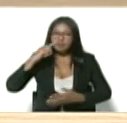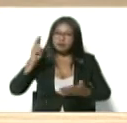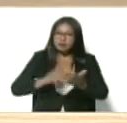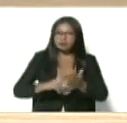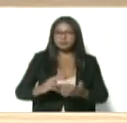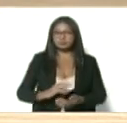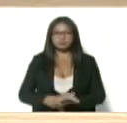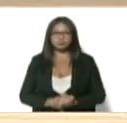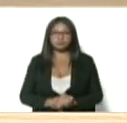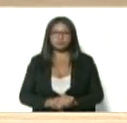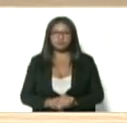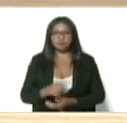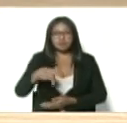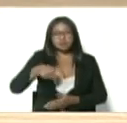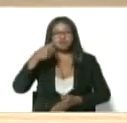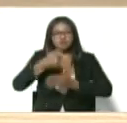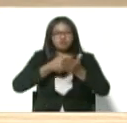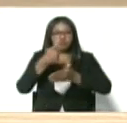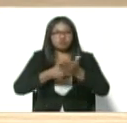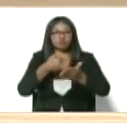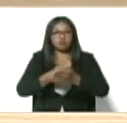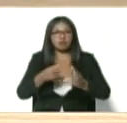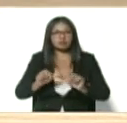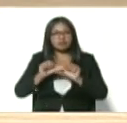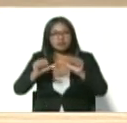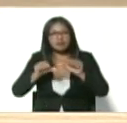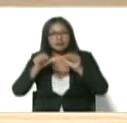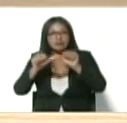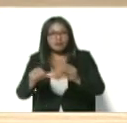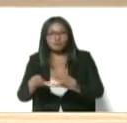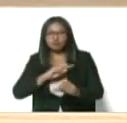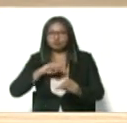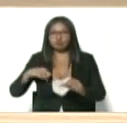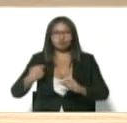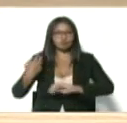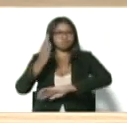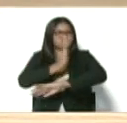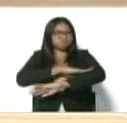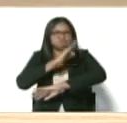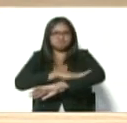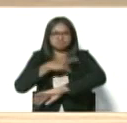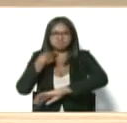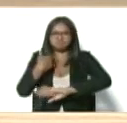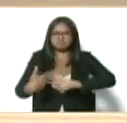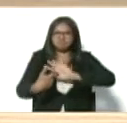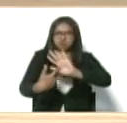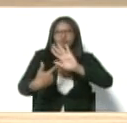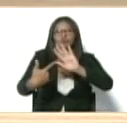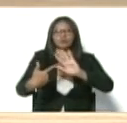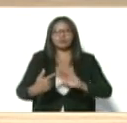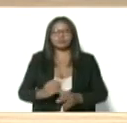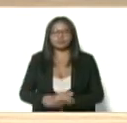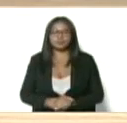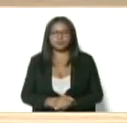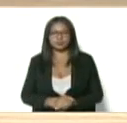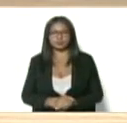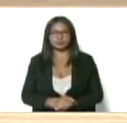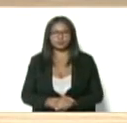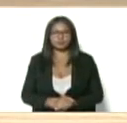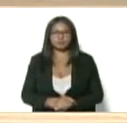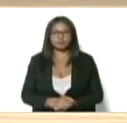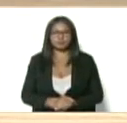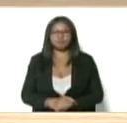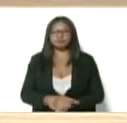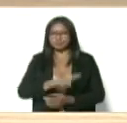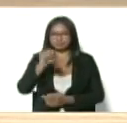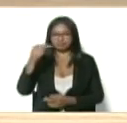en este combate tenemos toda la moral toda la moral en este combate así que